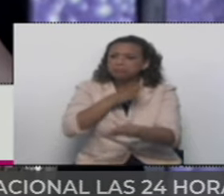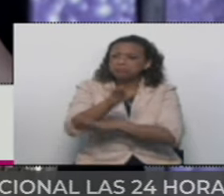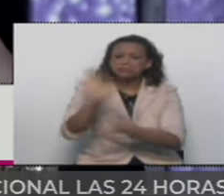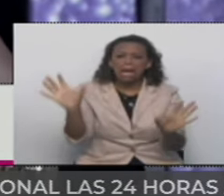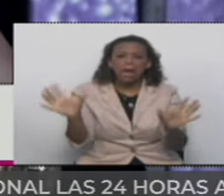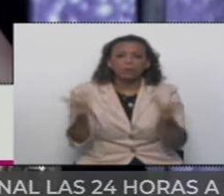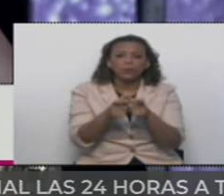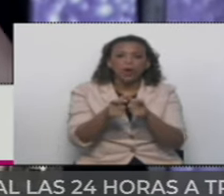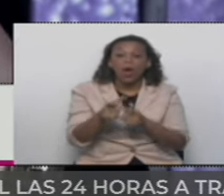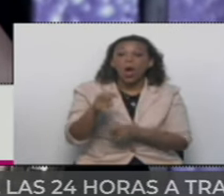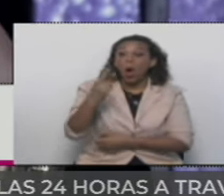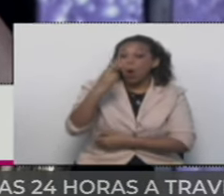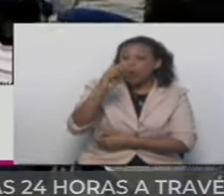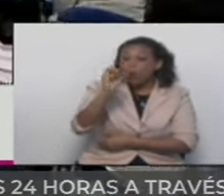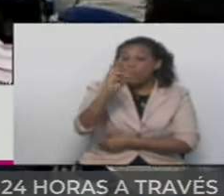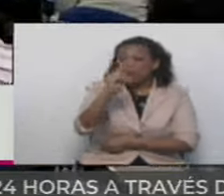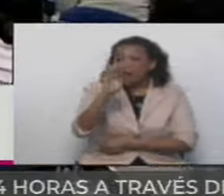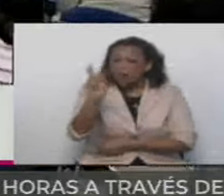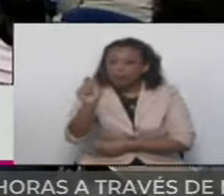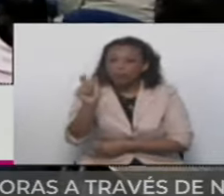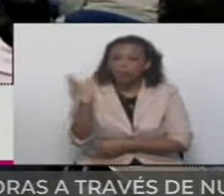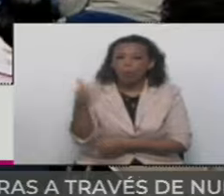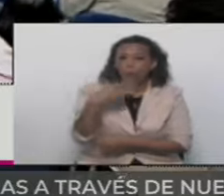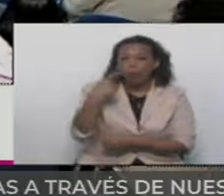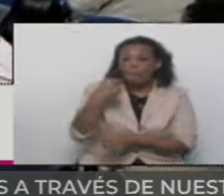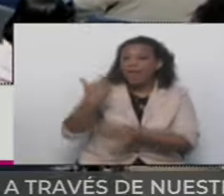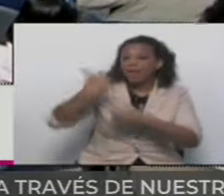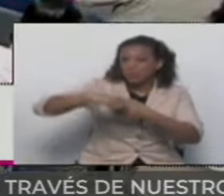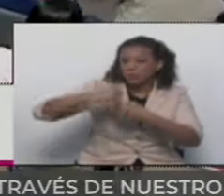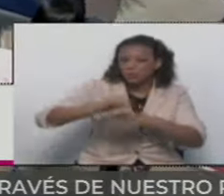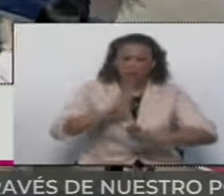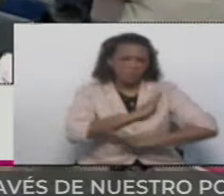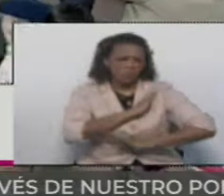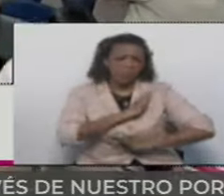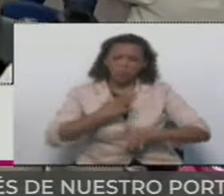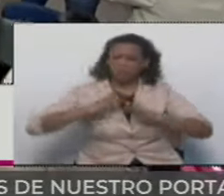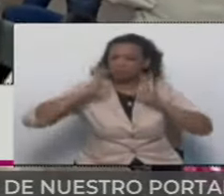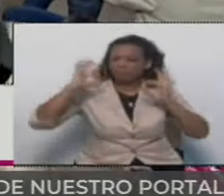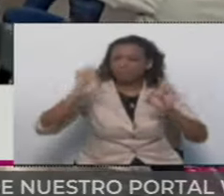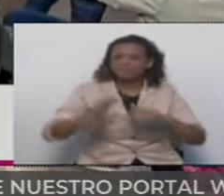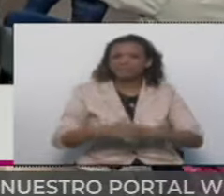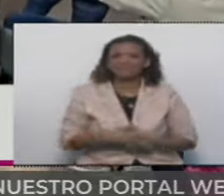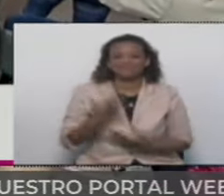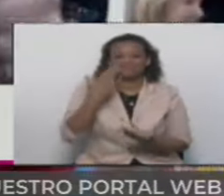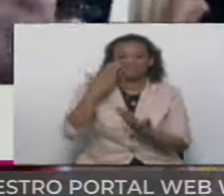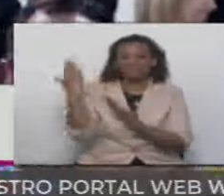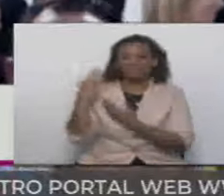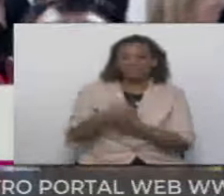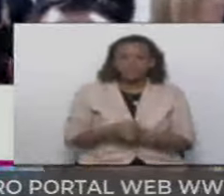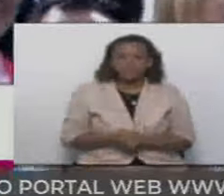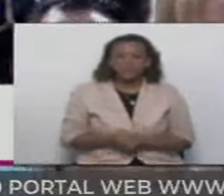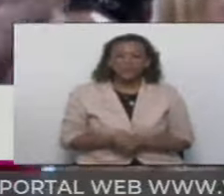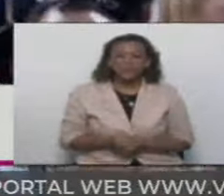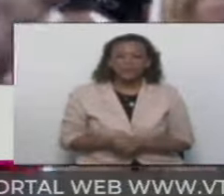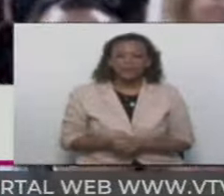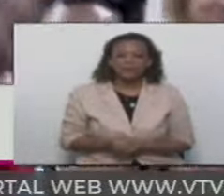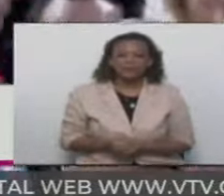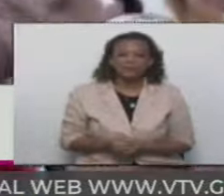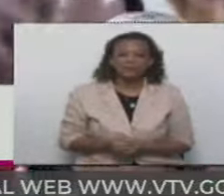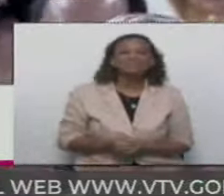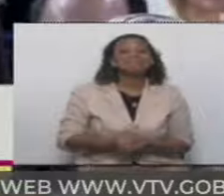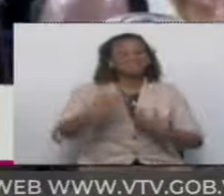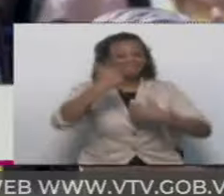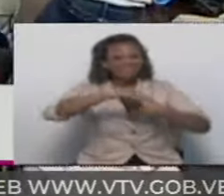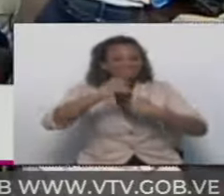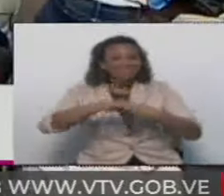Antonio, que nos está visitando de Zulia para el mundo también. ¡Ay, ay, ay! Está